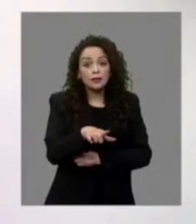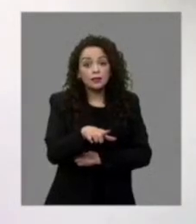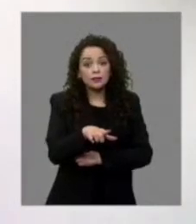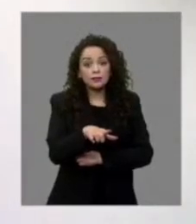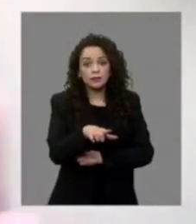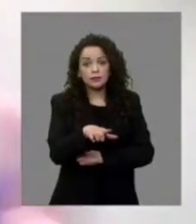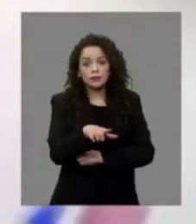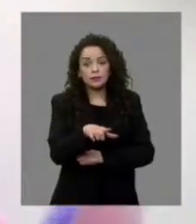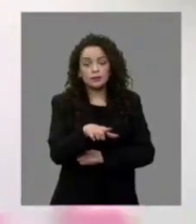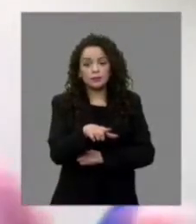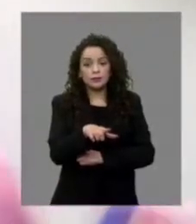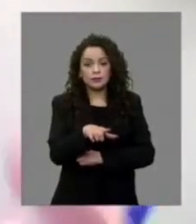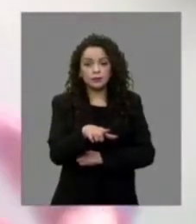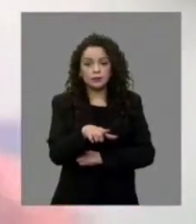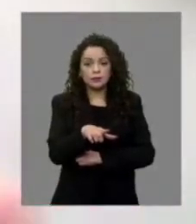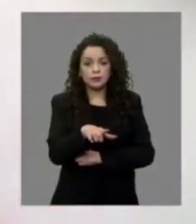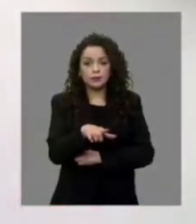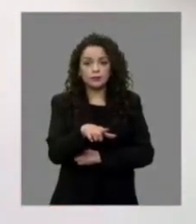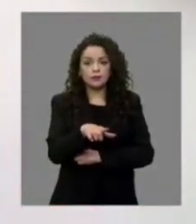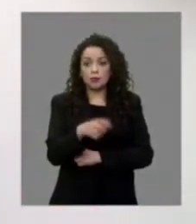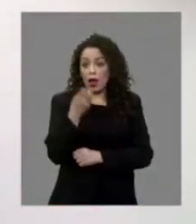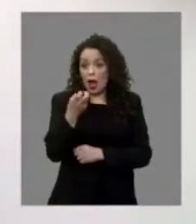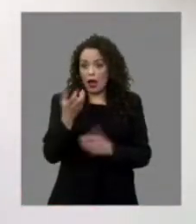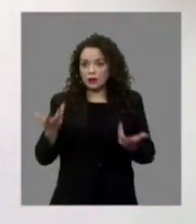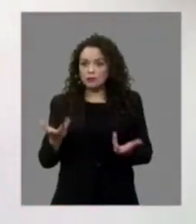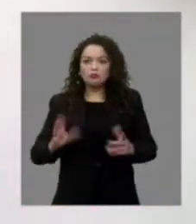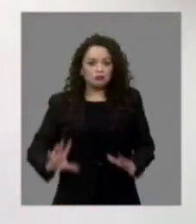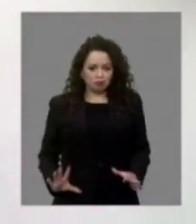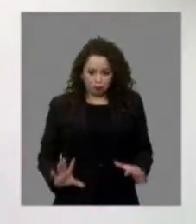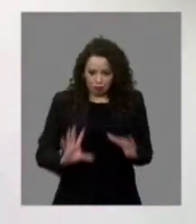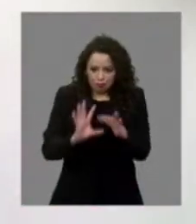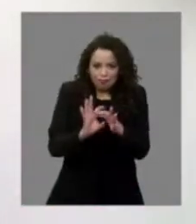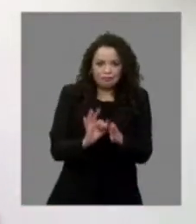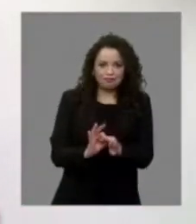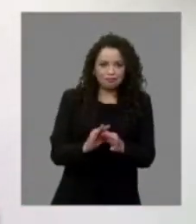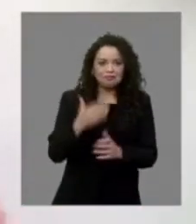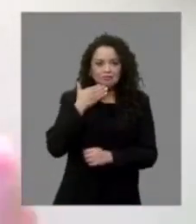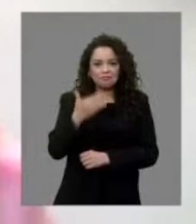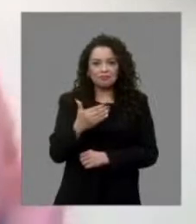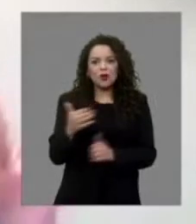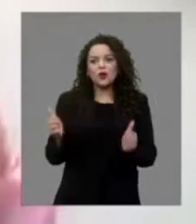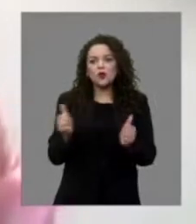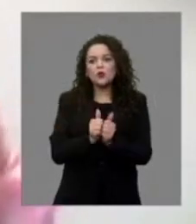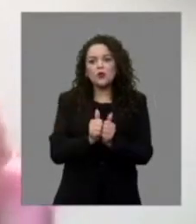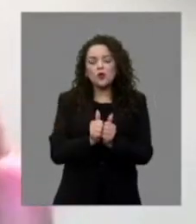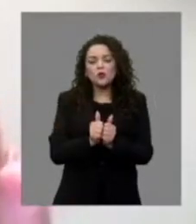y su compaginación con la